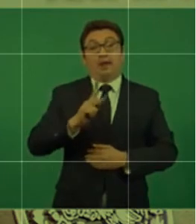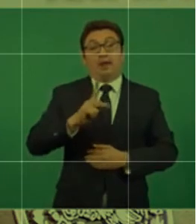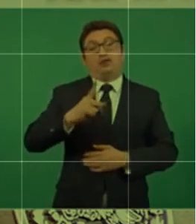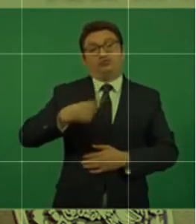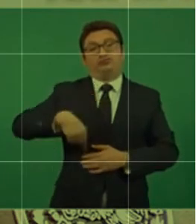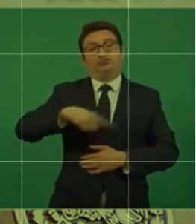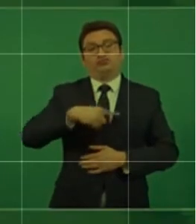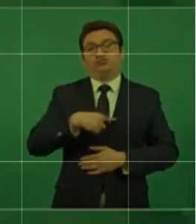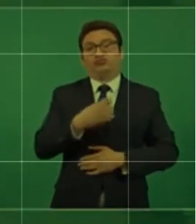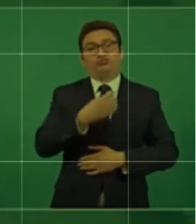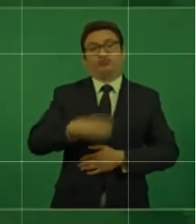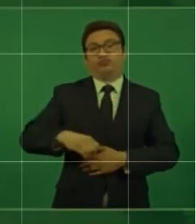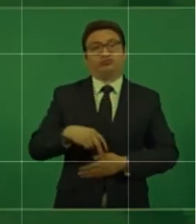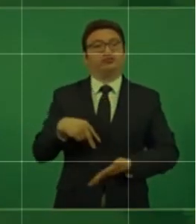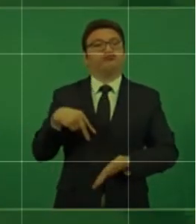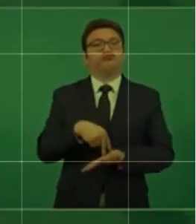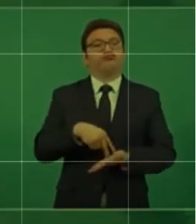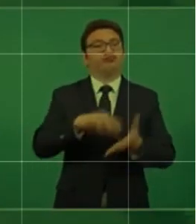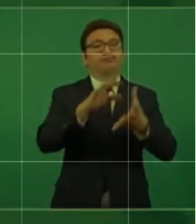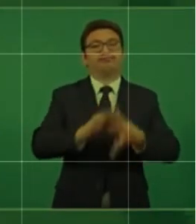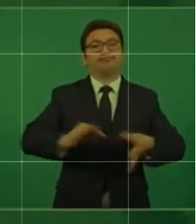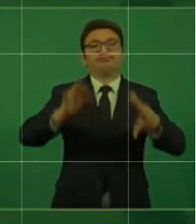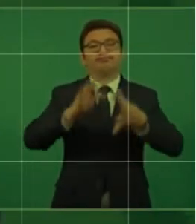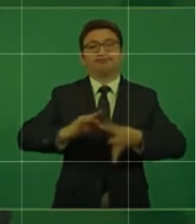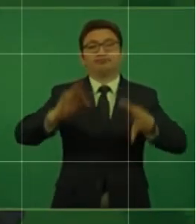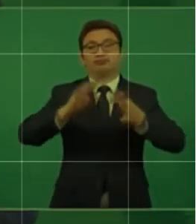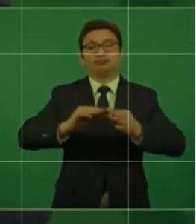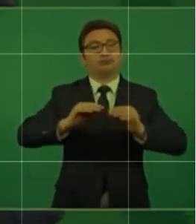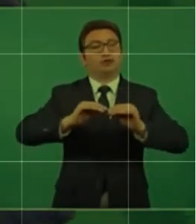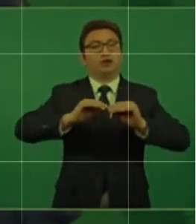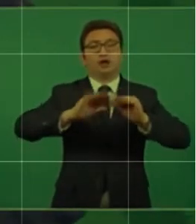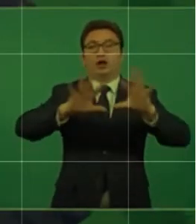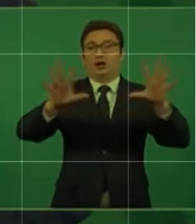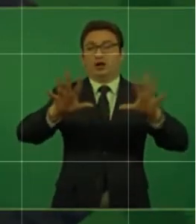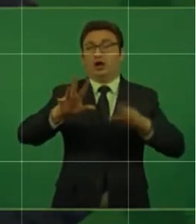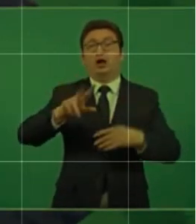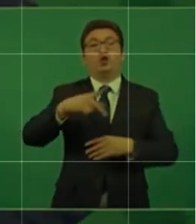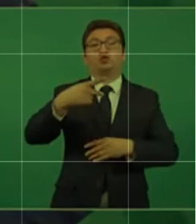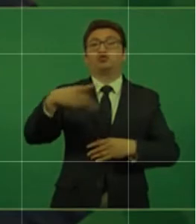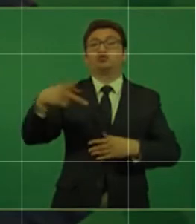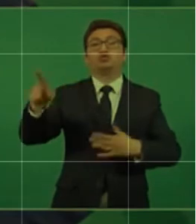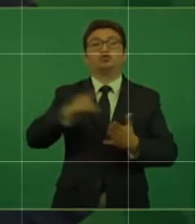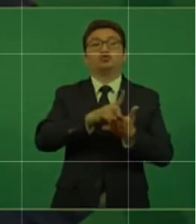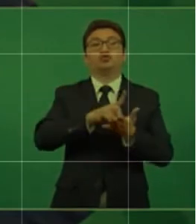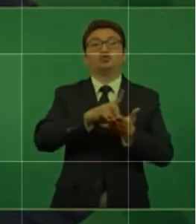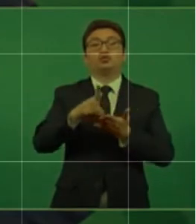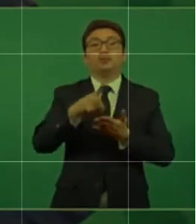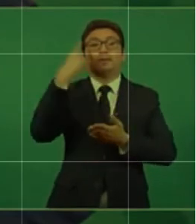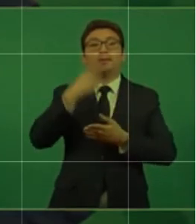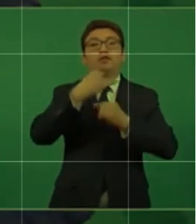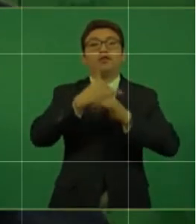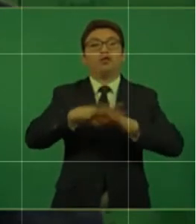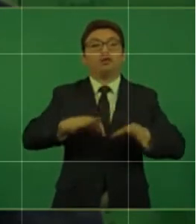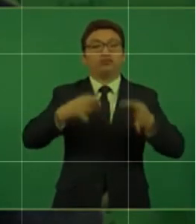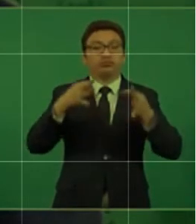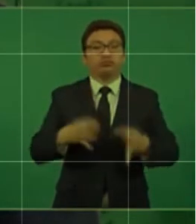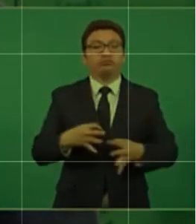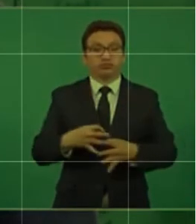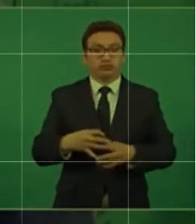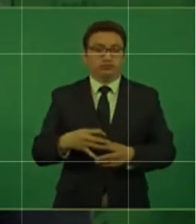informar, a garantizar el derecho a la información. Y por